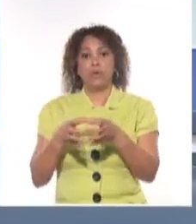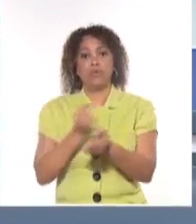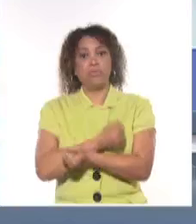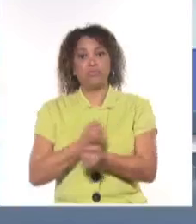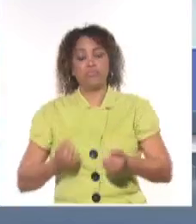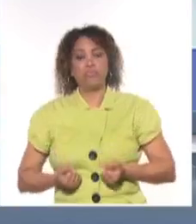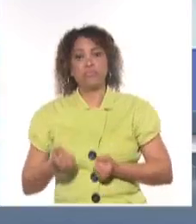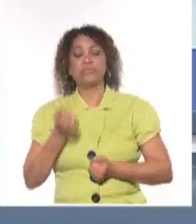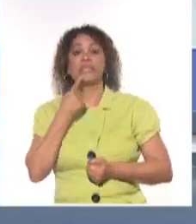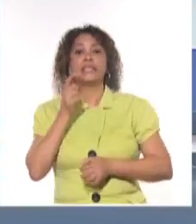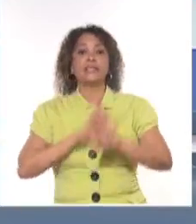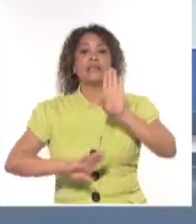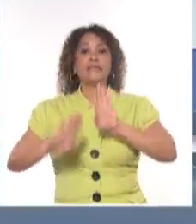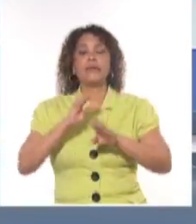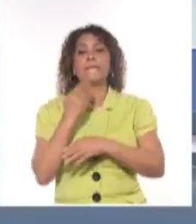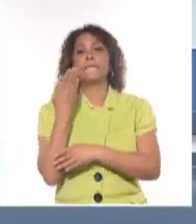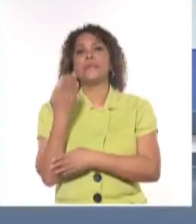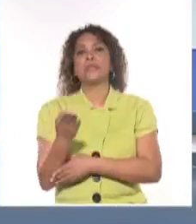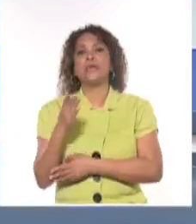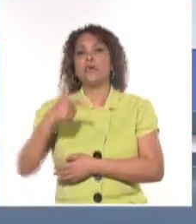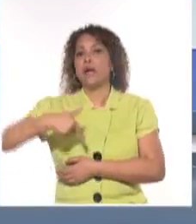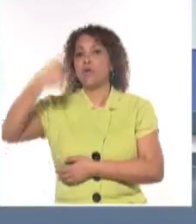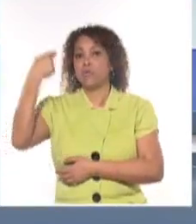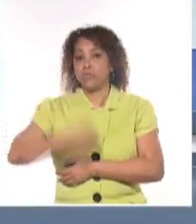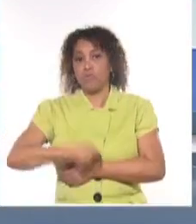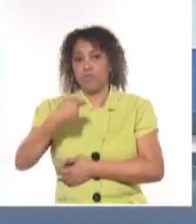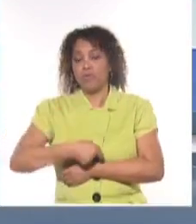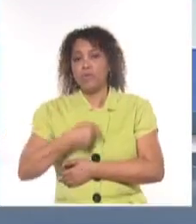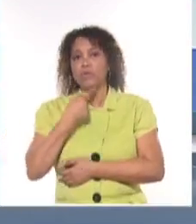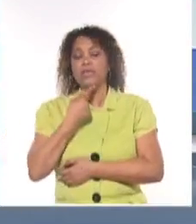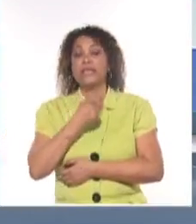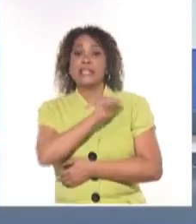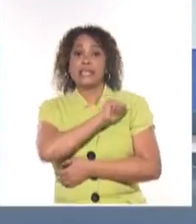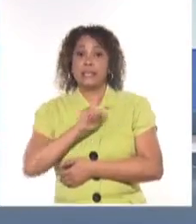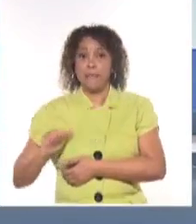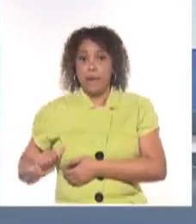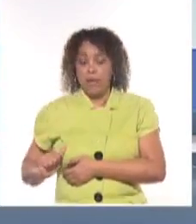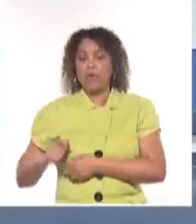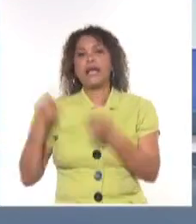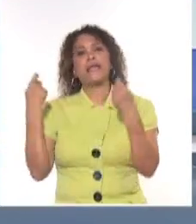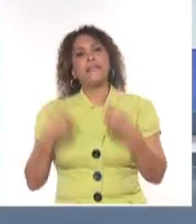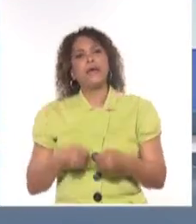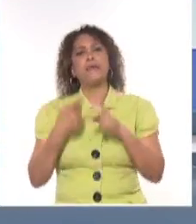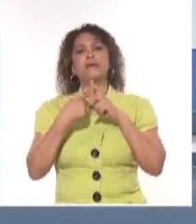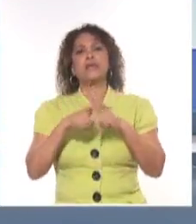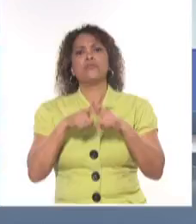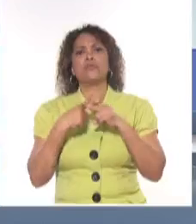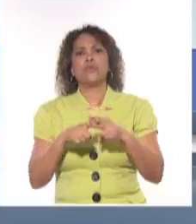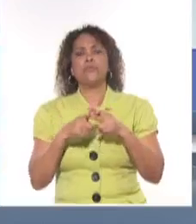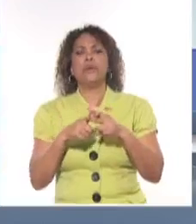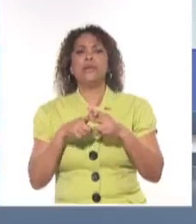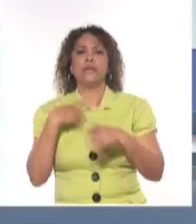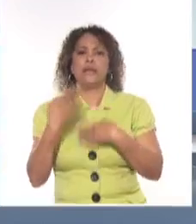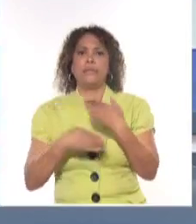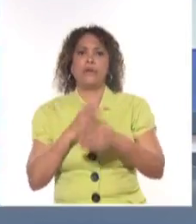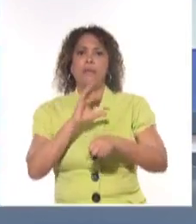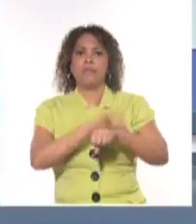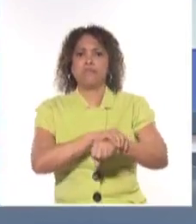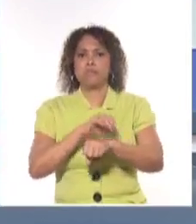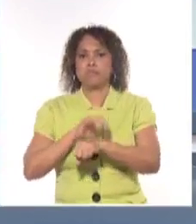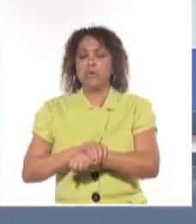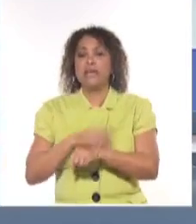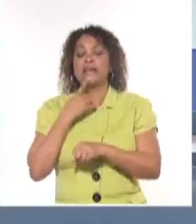Rebeldía Popular solicitaron ante la Corte Suprema de Justicia salvadoreña que resuelvan el apego a la Constitución y a los